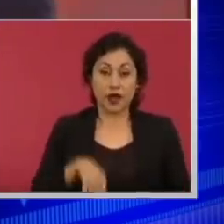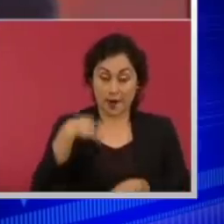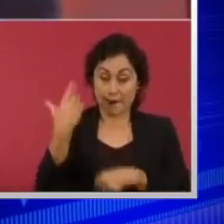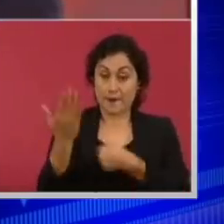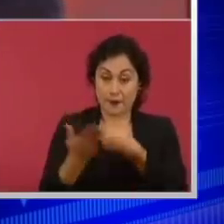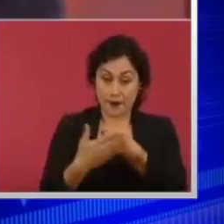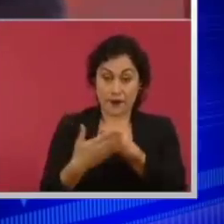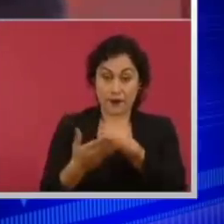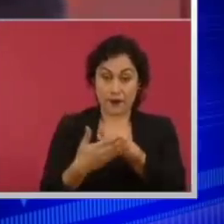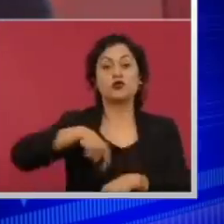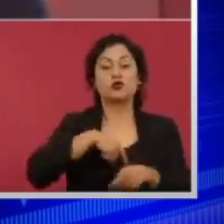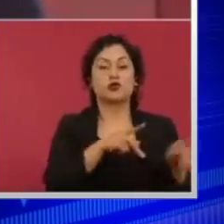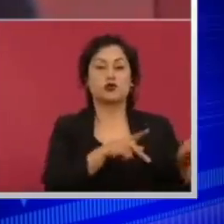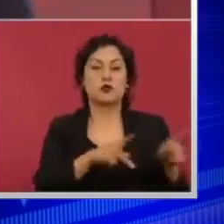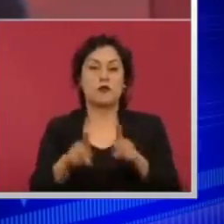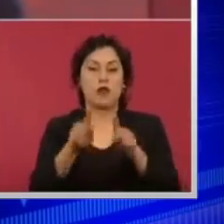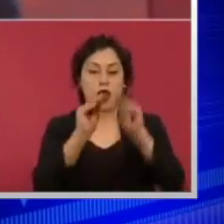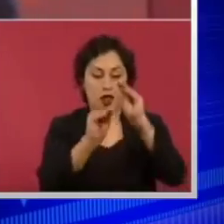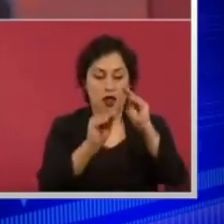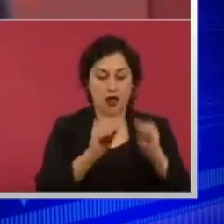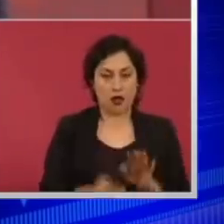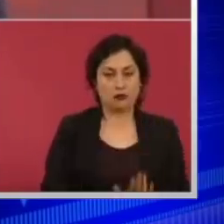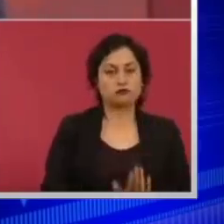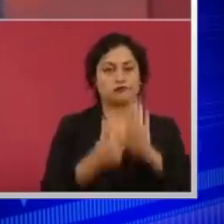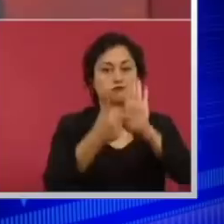dar a conocer un plan para